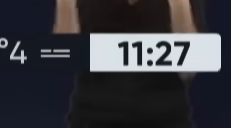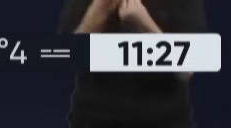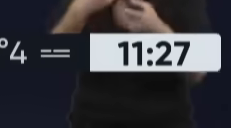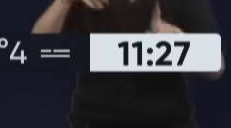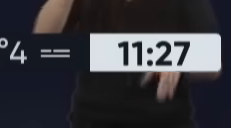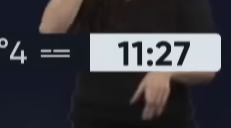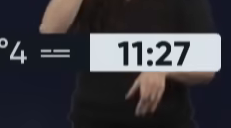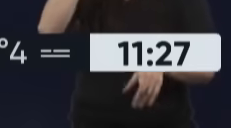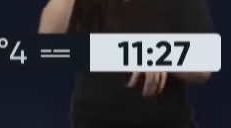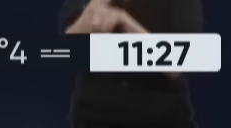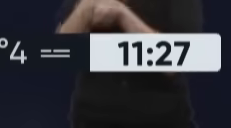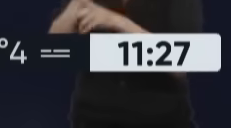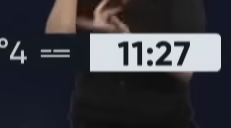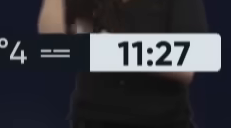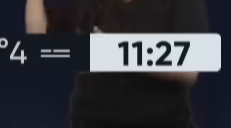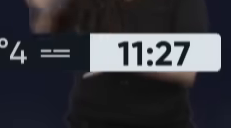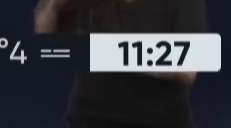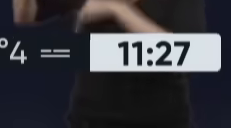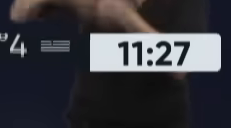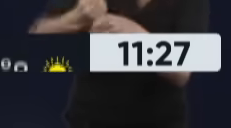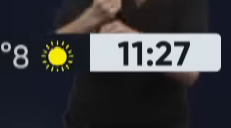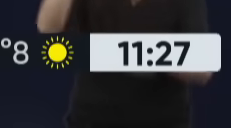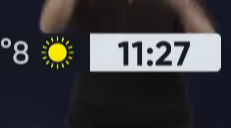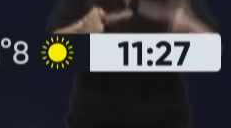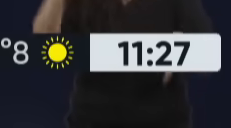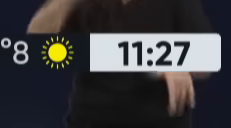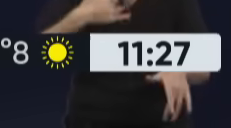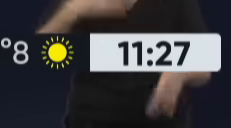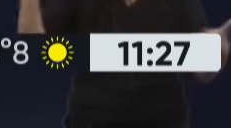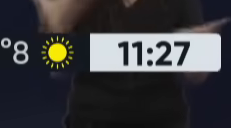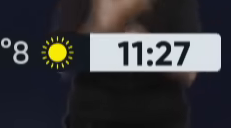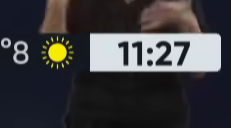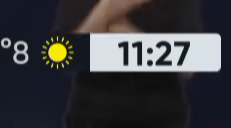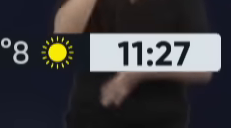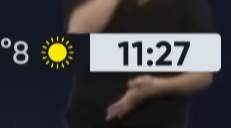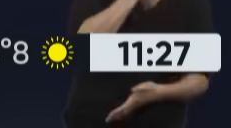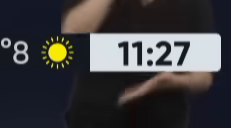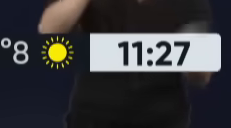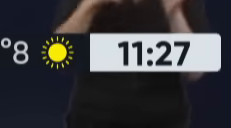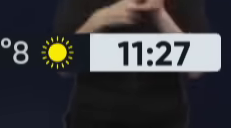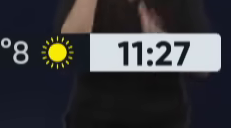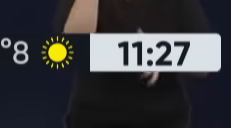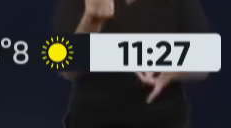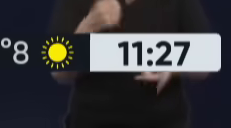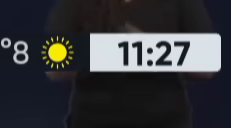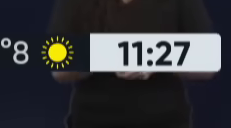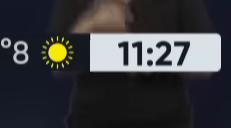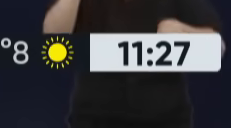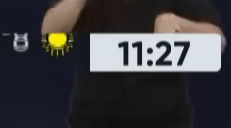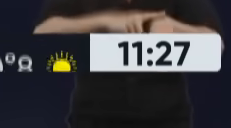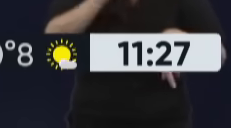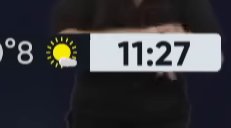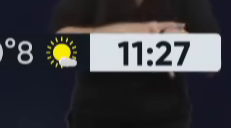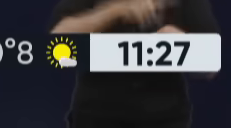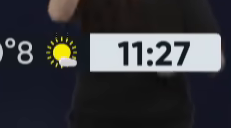los argentinos sufren cortes de luz. Mientras la demanda de energía en este periodo subió un